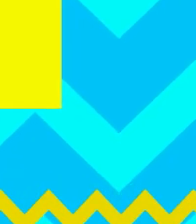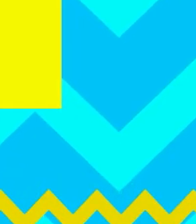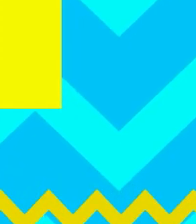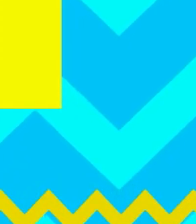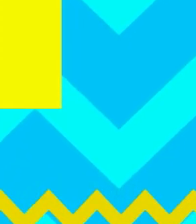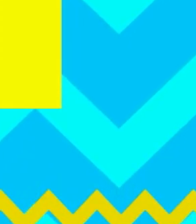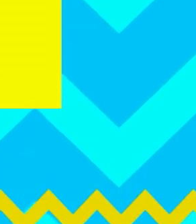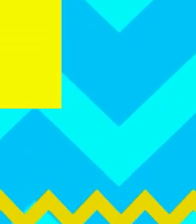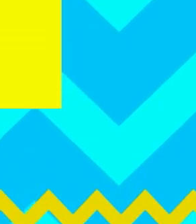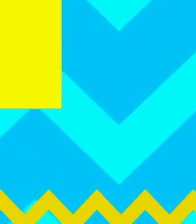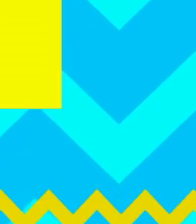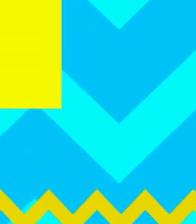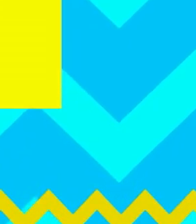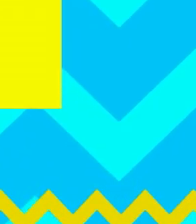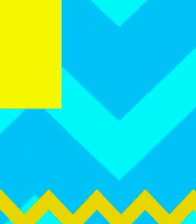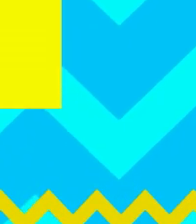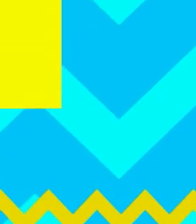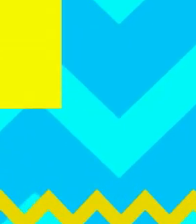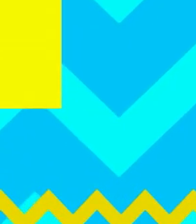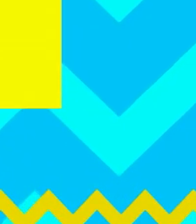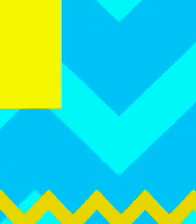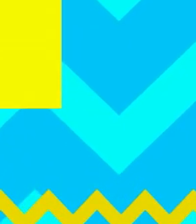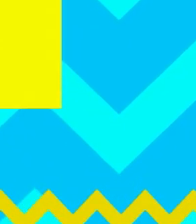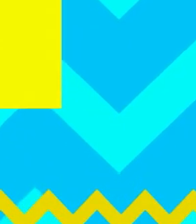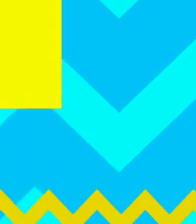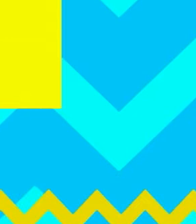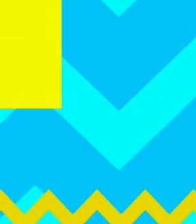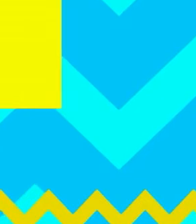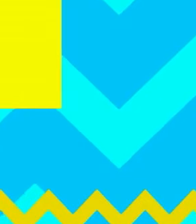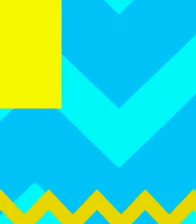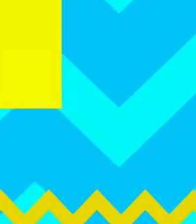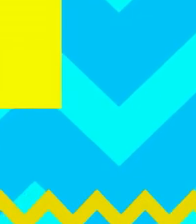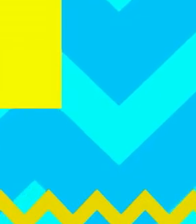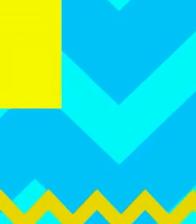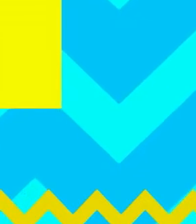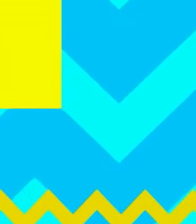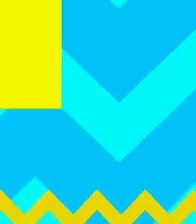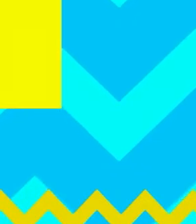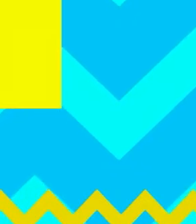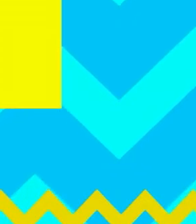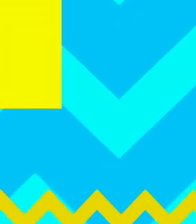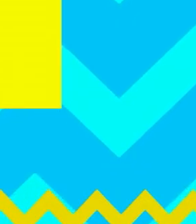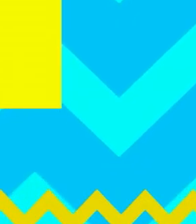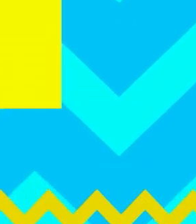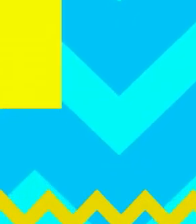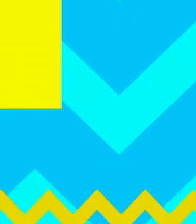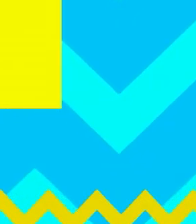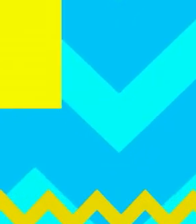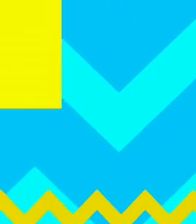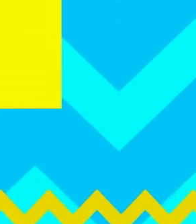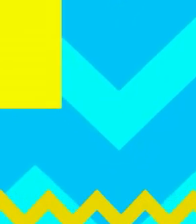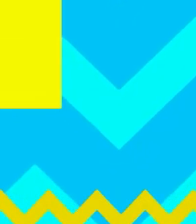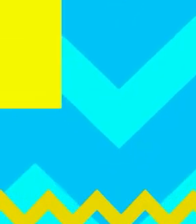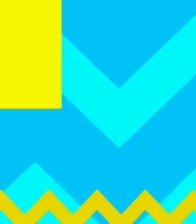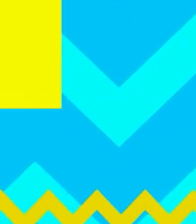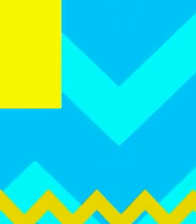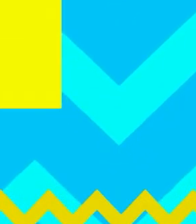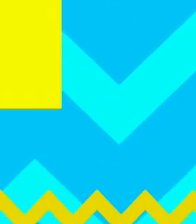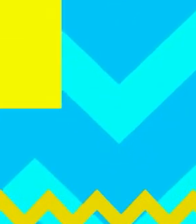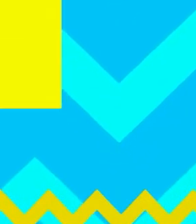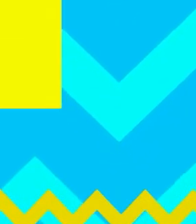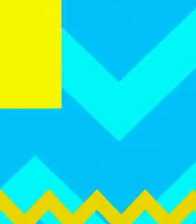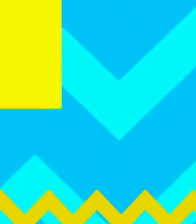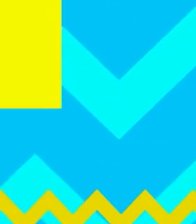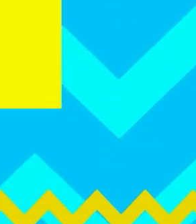un ser con pasado, con un pasado compartido con semejantes en instancias mediatas e inmediatas que